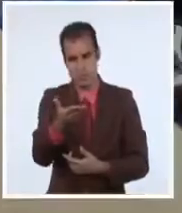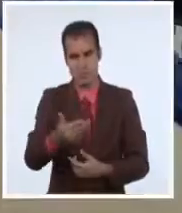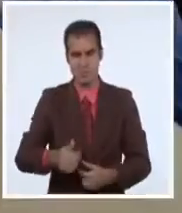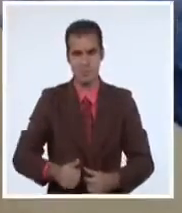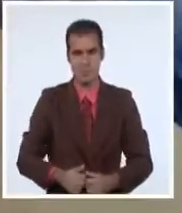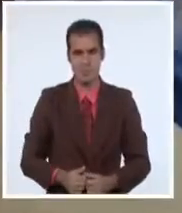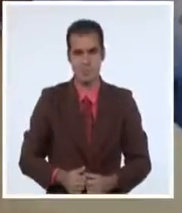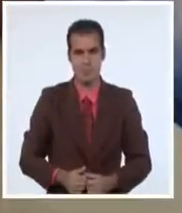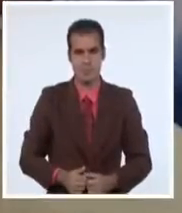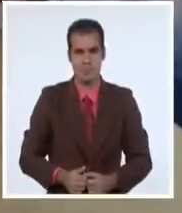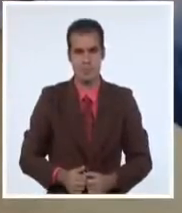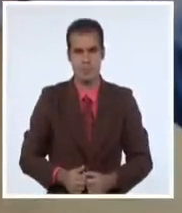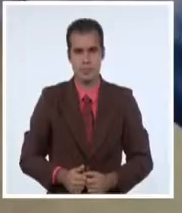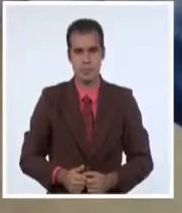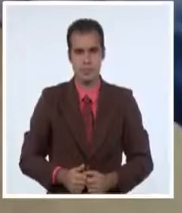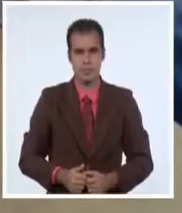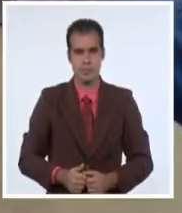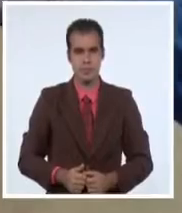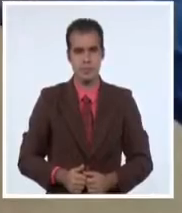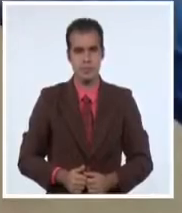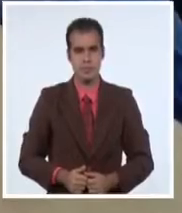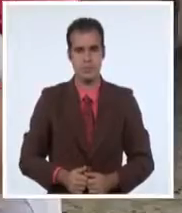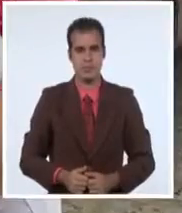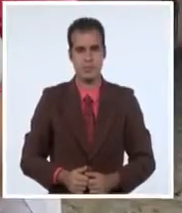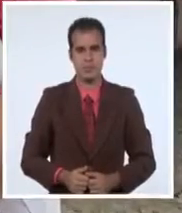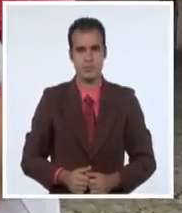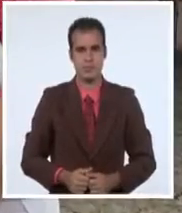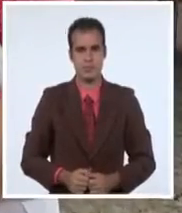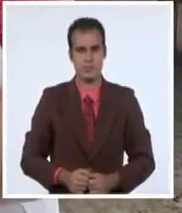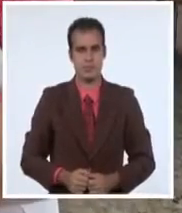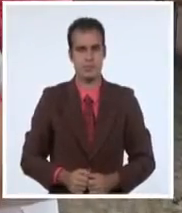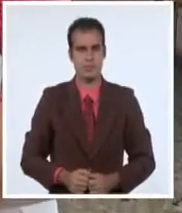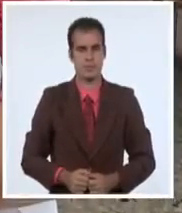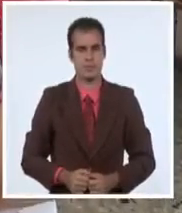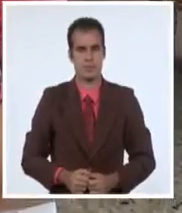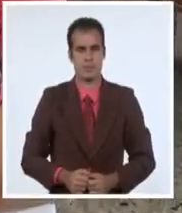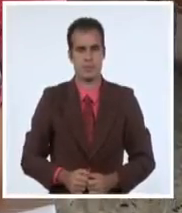Espíritus, Javier Alejandro Brito, Sistema Informativo de la Televisión Cubana.